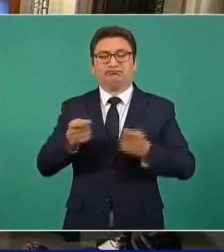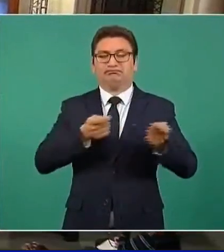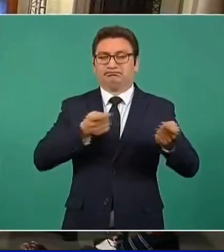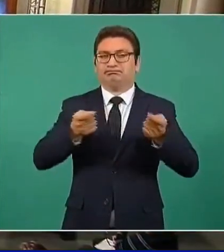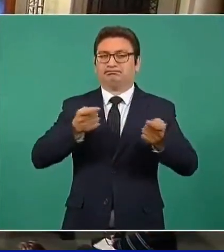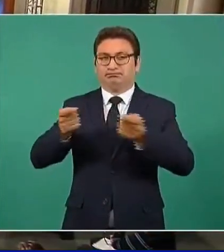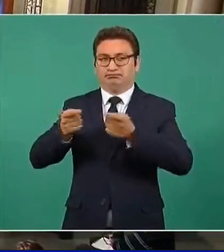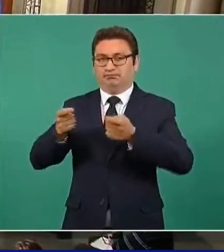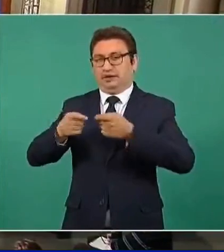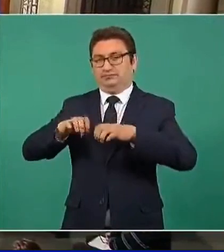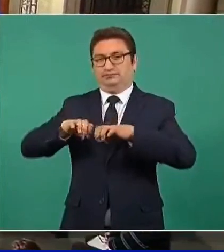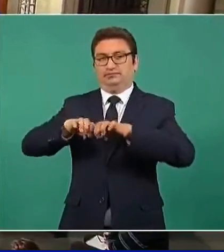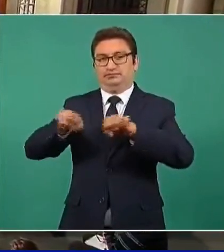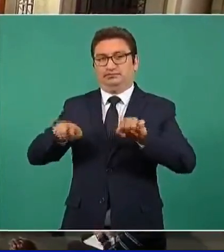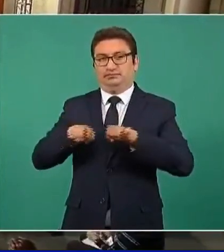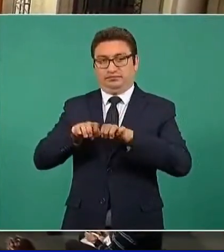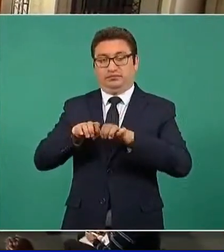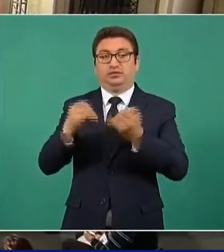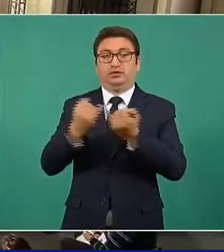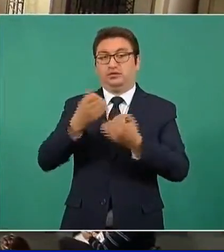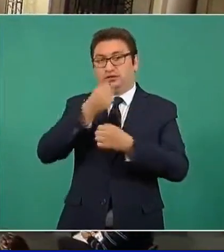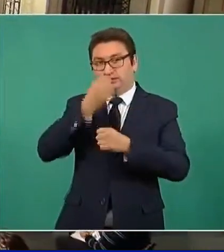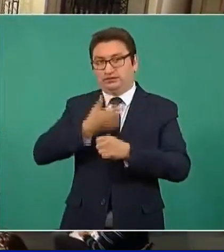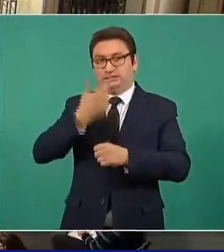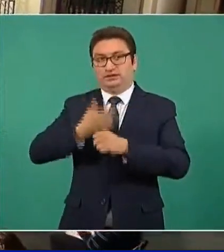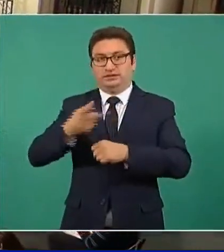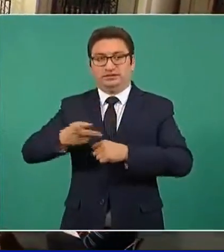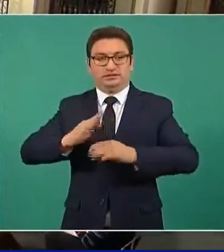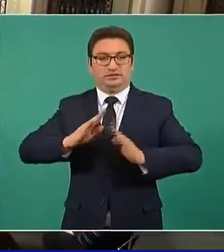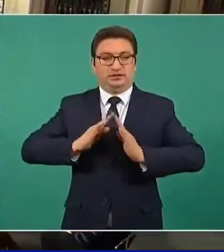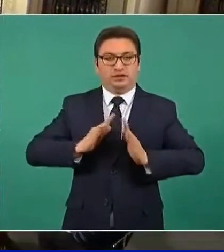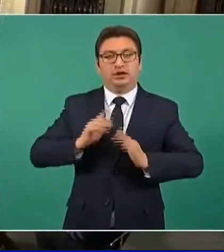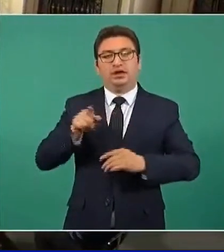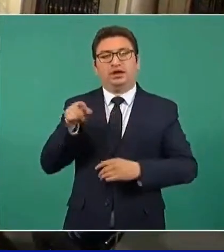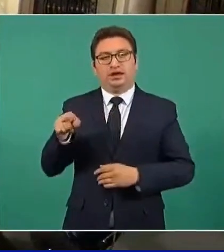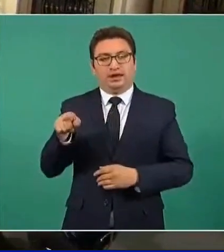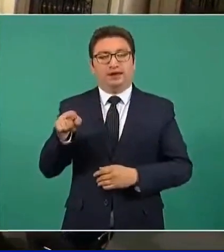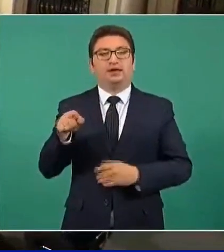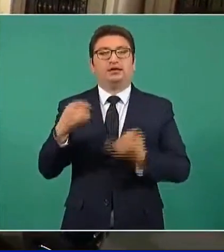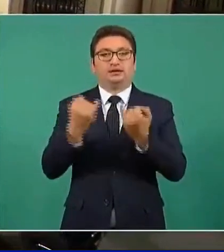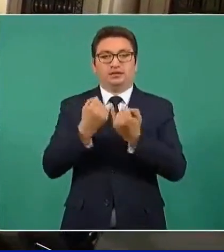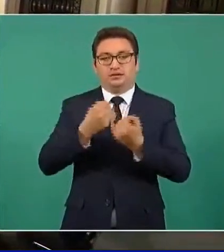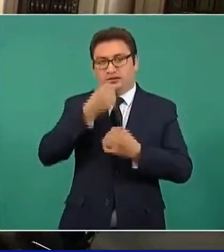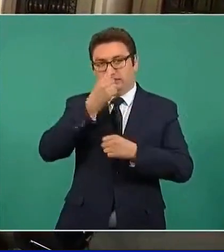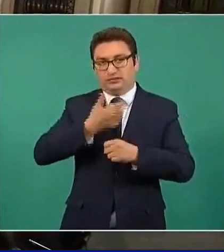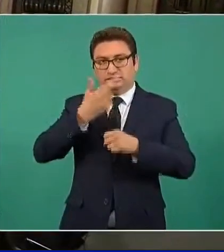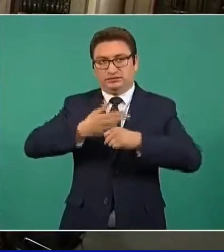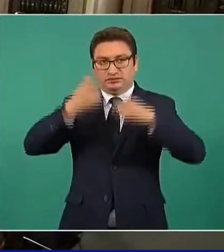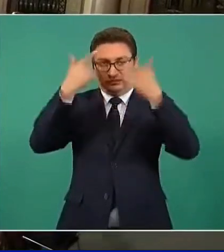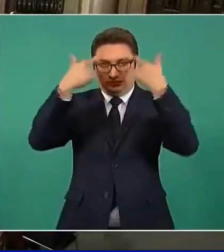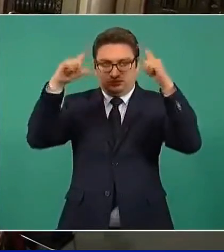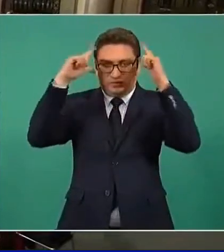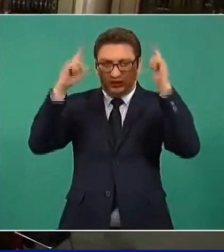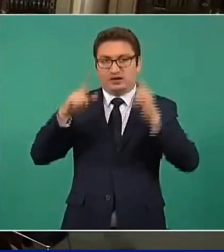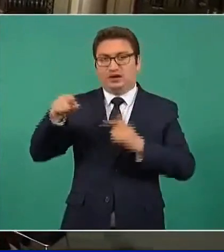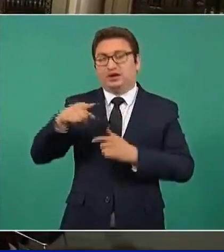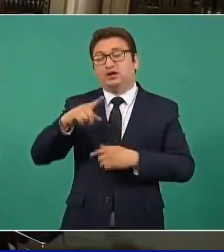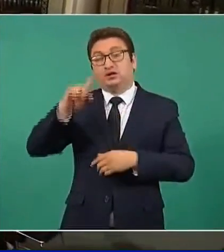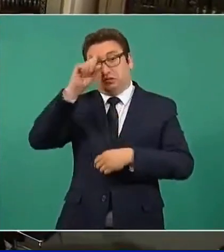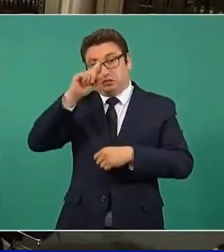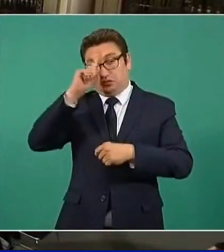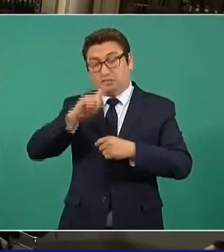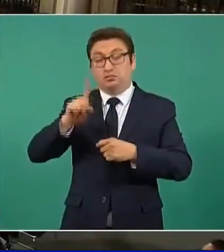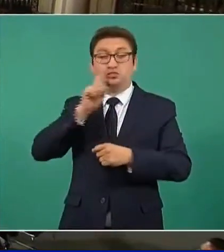este gabinete, el secretario de la Defensa, el secretario de Marina, la consejera